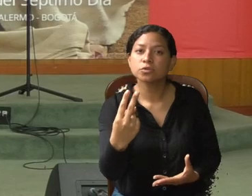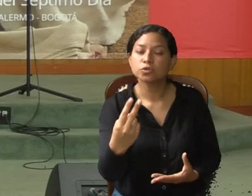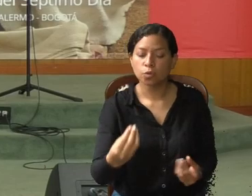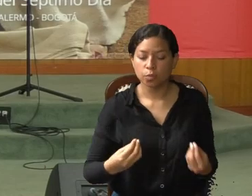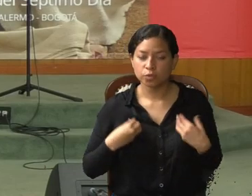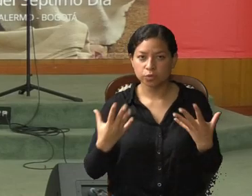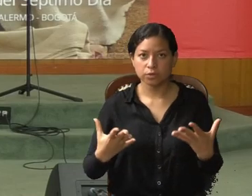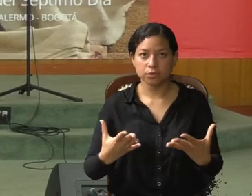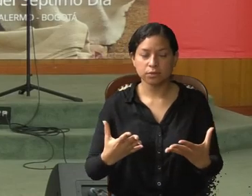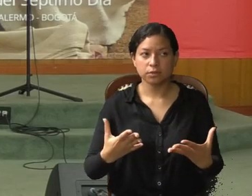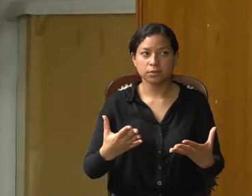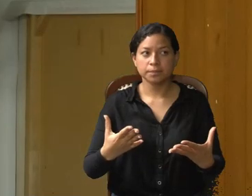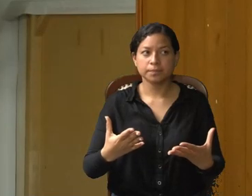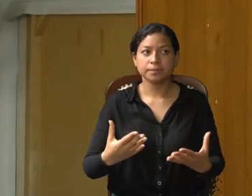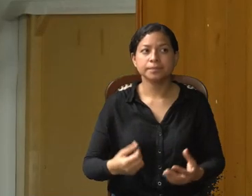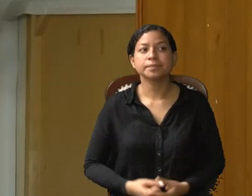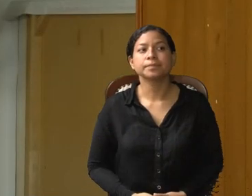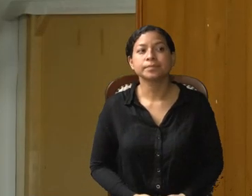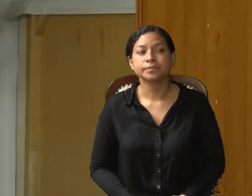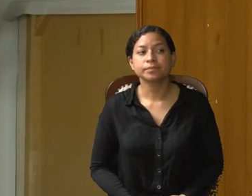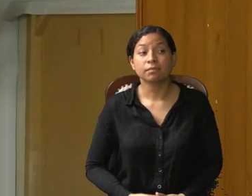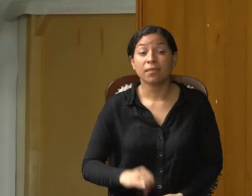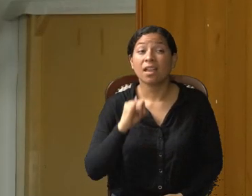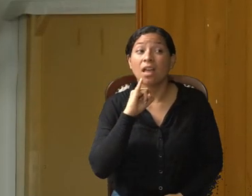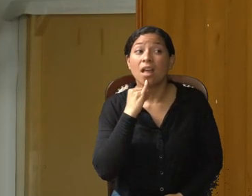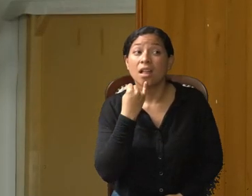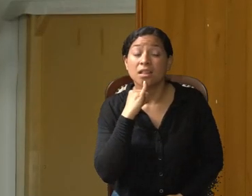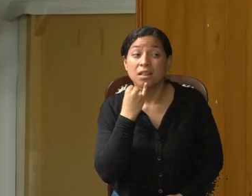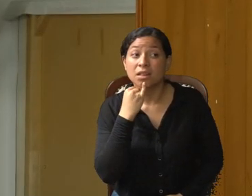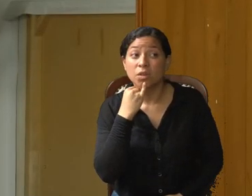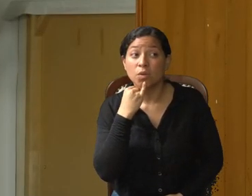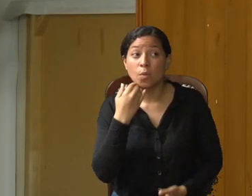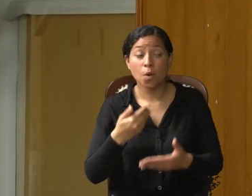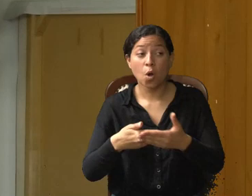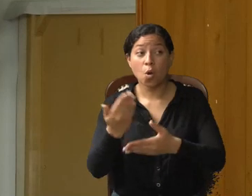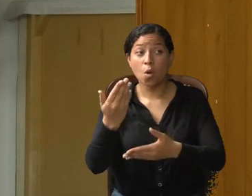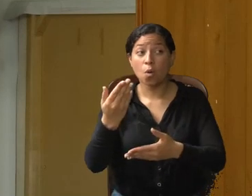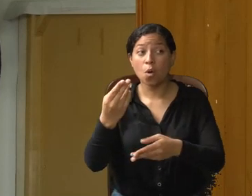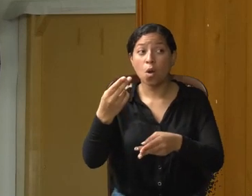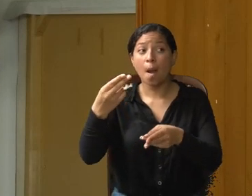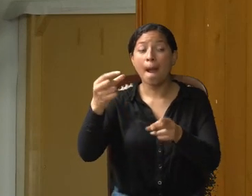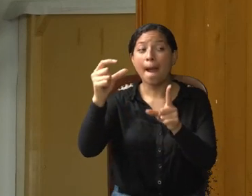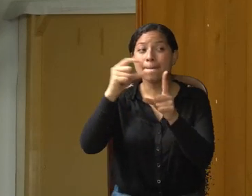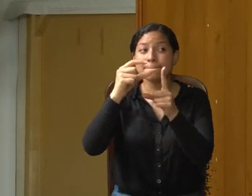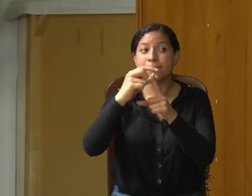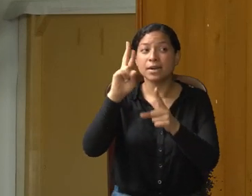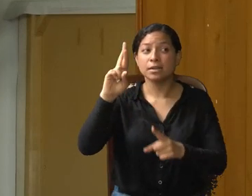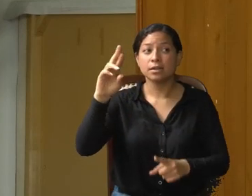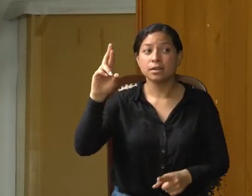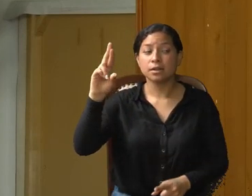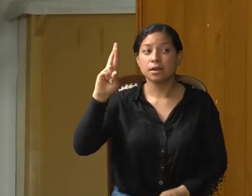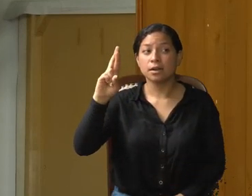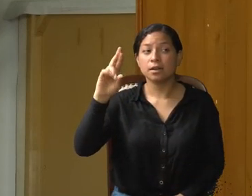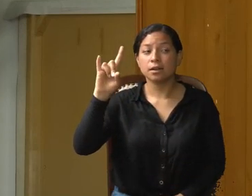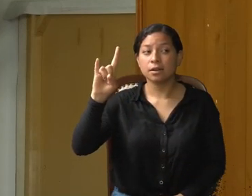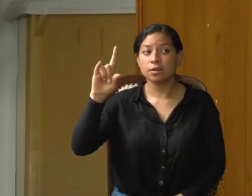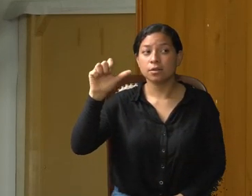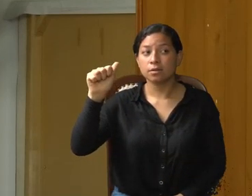Antiguo Testamento, en el idioma original se traduce como Ruaj. ¿Cómo es? Ruaj.